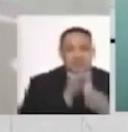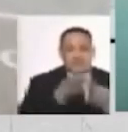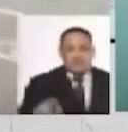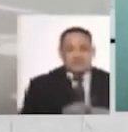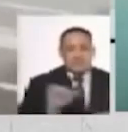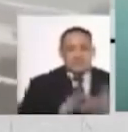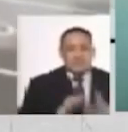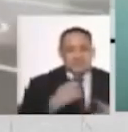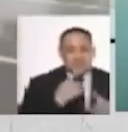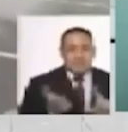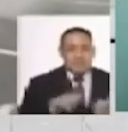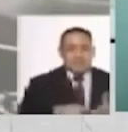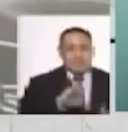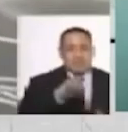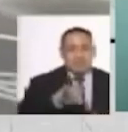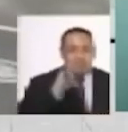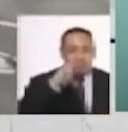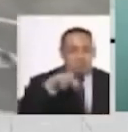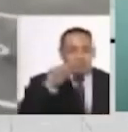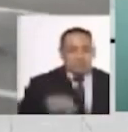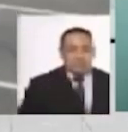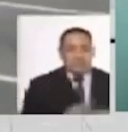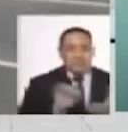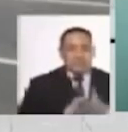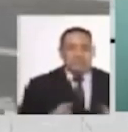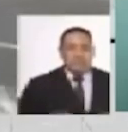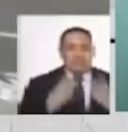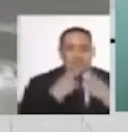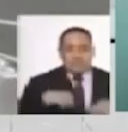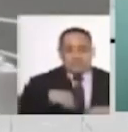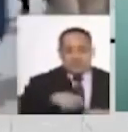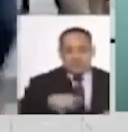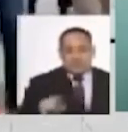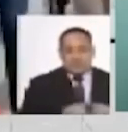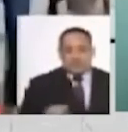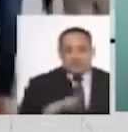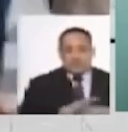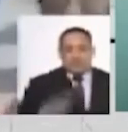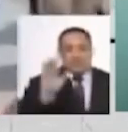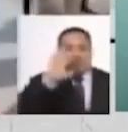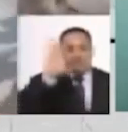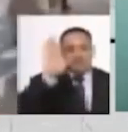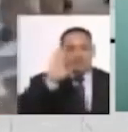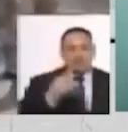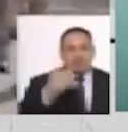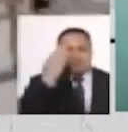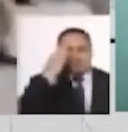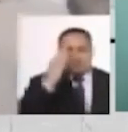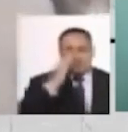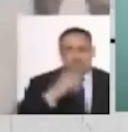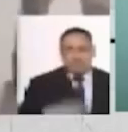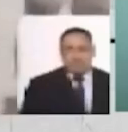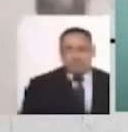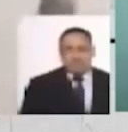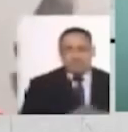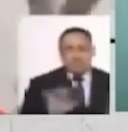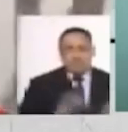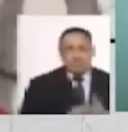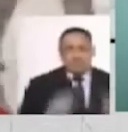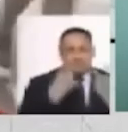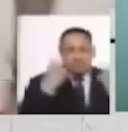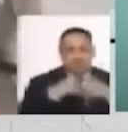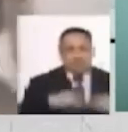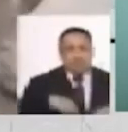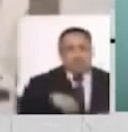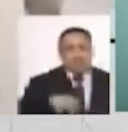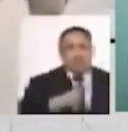Y algo que hemos visto aquí, que no veíamos desde la década del 80, ¿no? De hecho, después del informe de la Comisión de la Verdad y todo lo que significó este